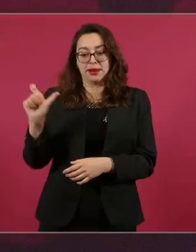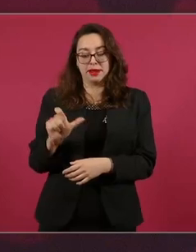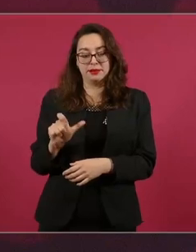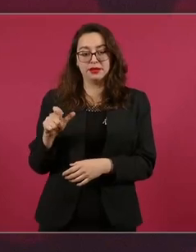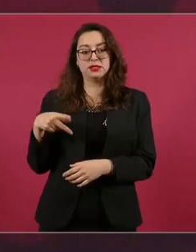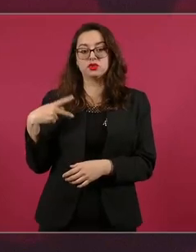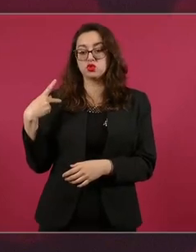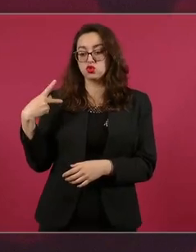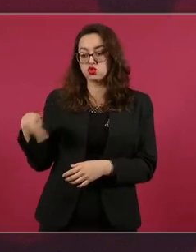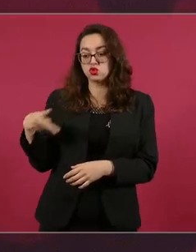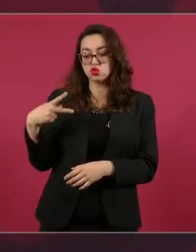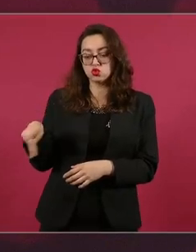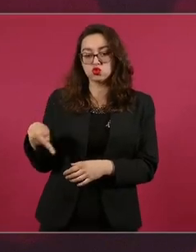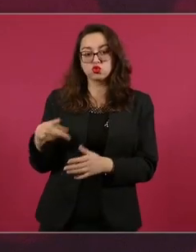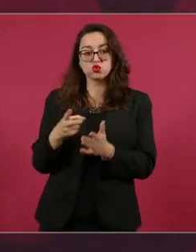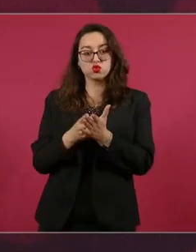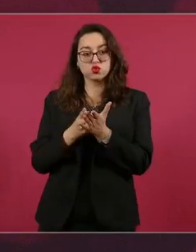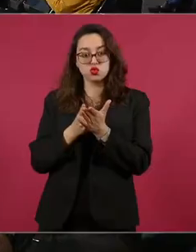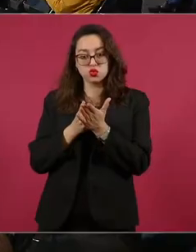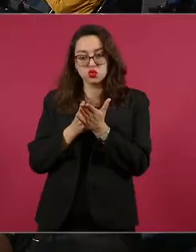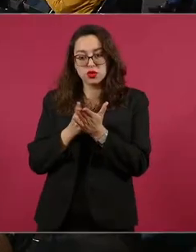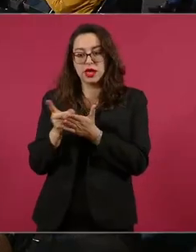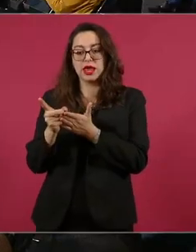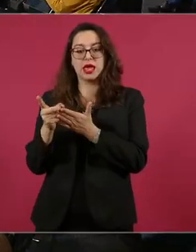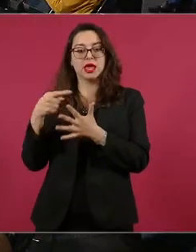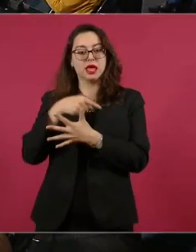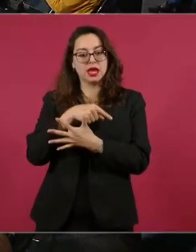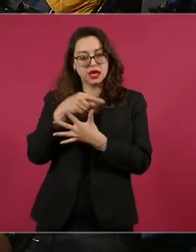reducido para apoyar a Pemex